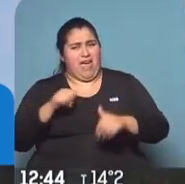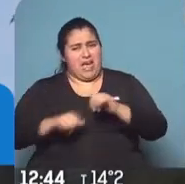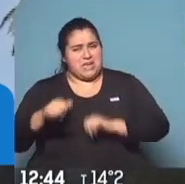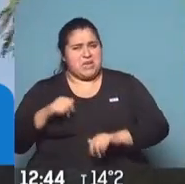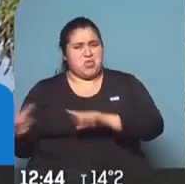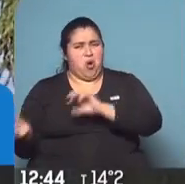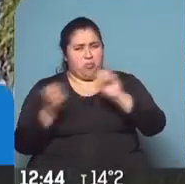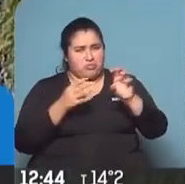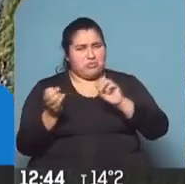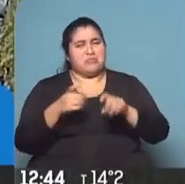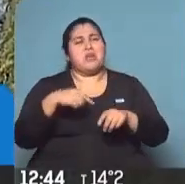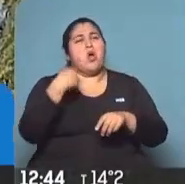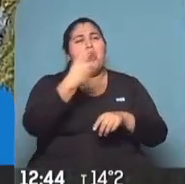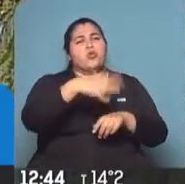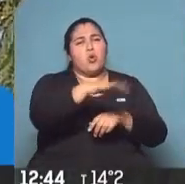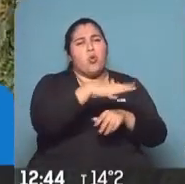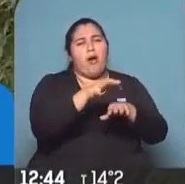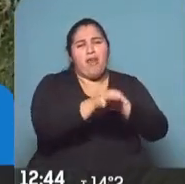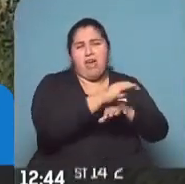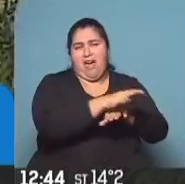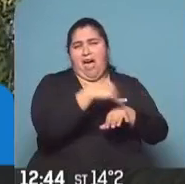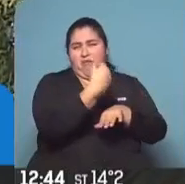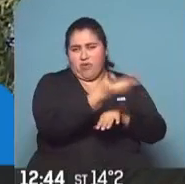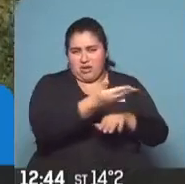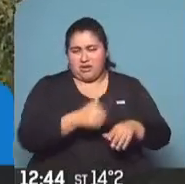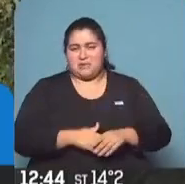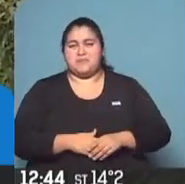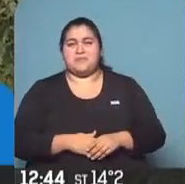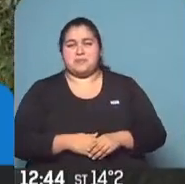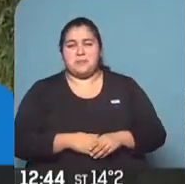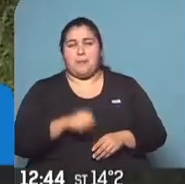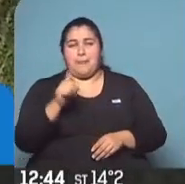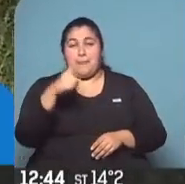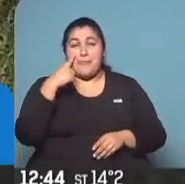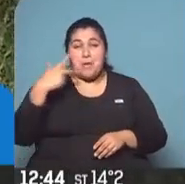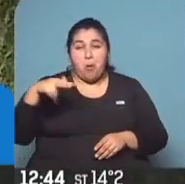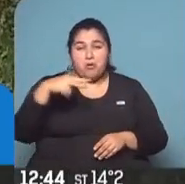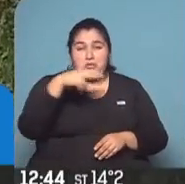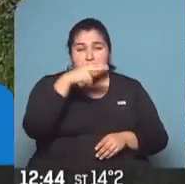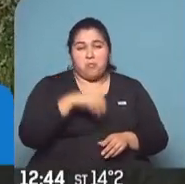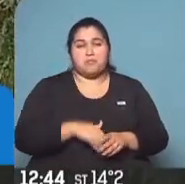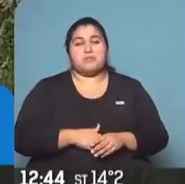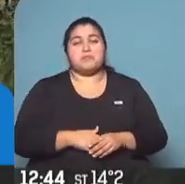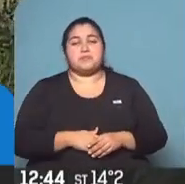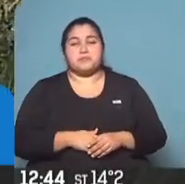lugares de fondos las islas así vemos el helicóptero superpuma